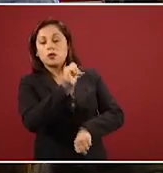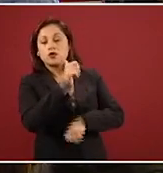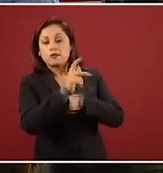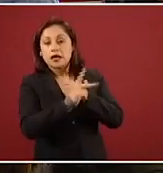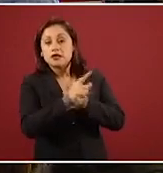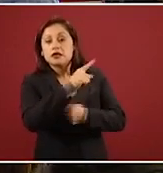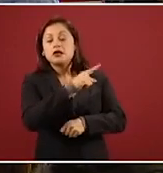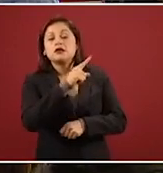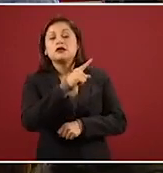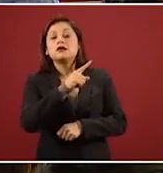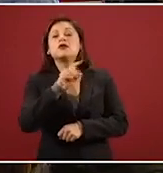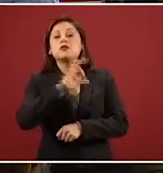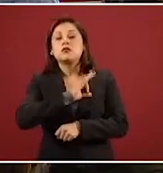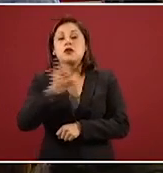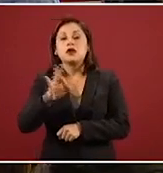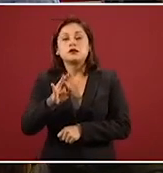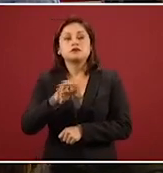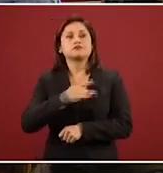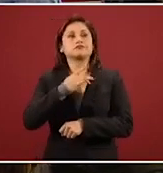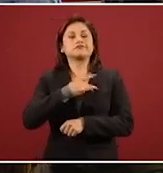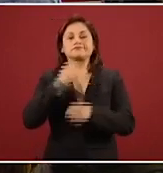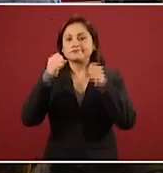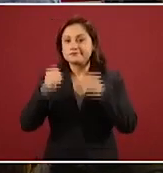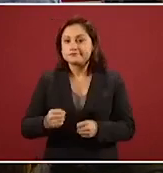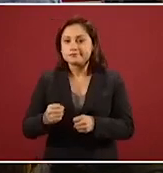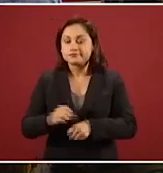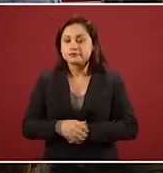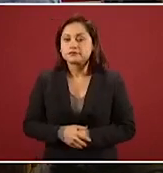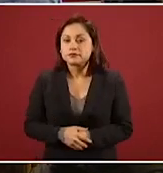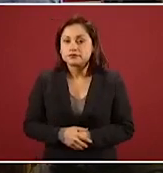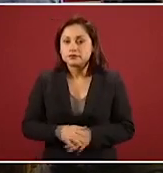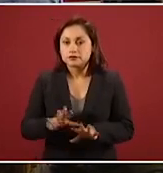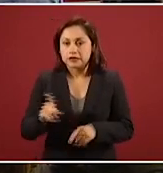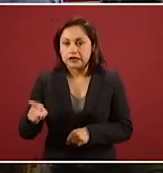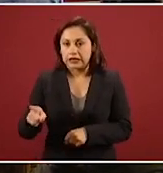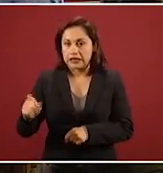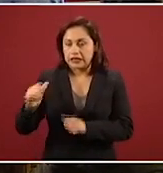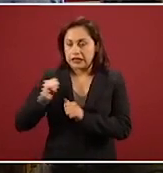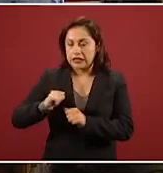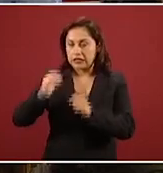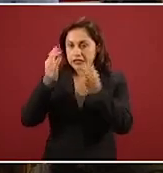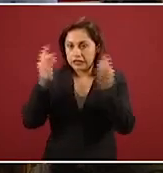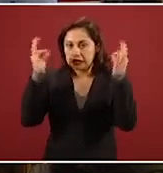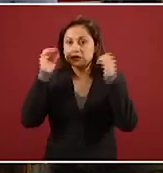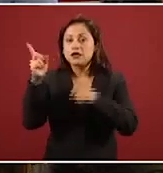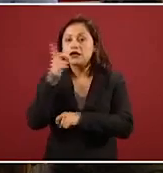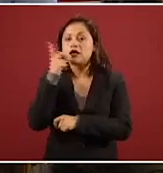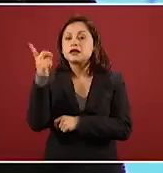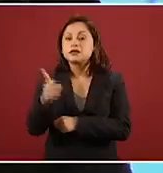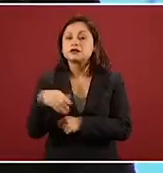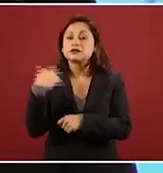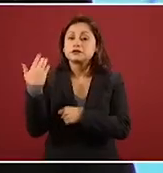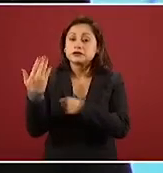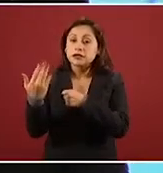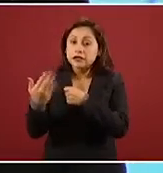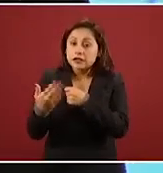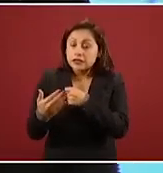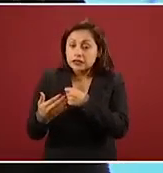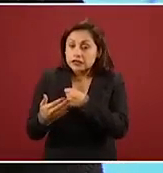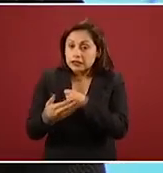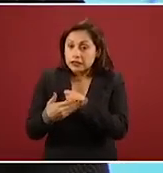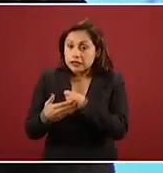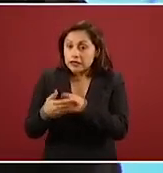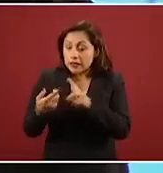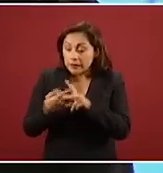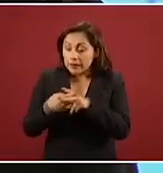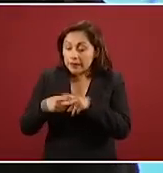el canciller. A partir de diciembre, de principios de diciembre de este año, el sistema de